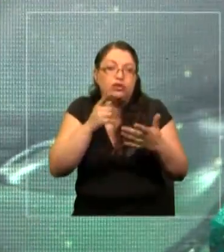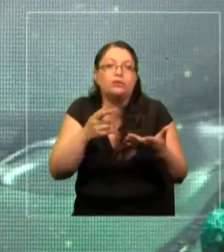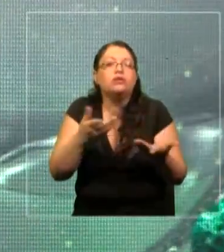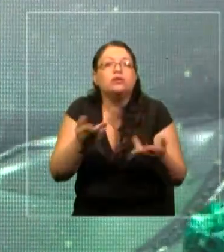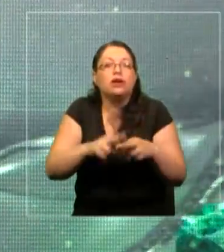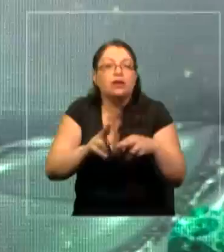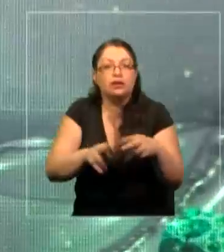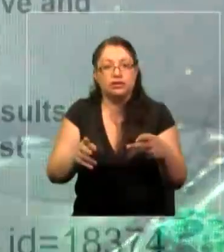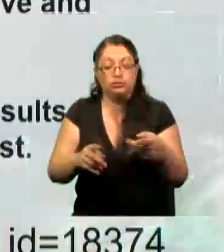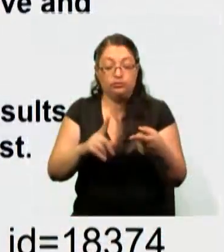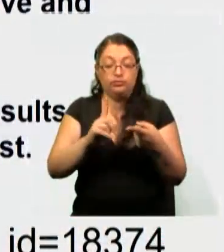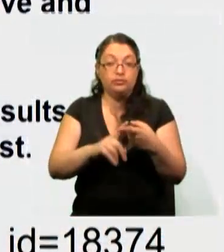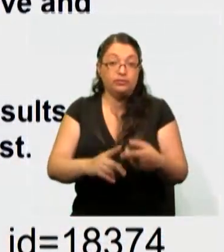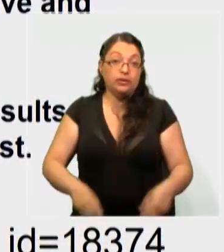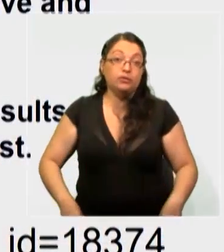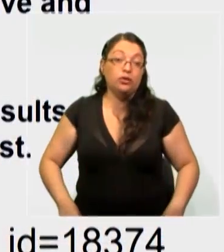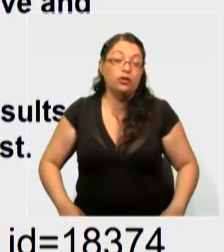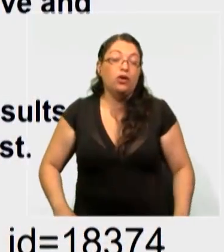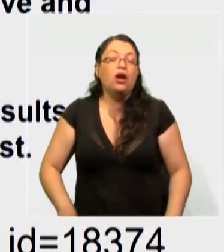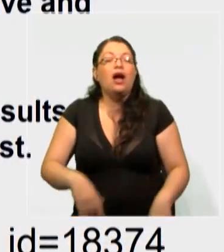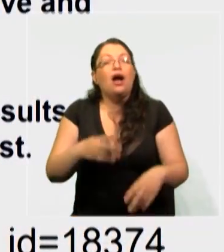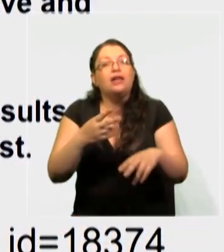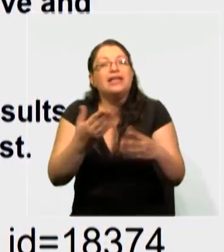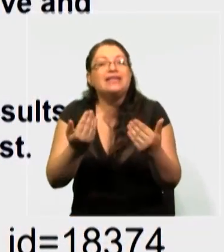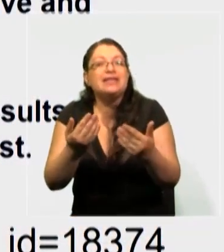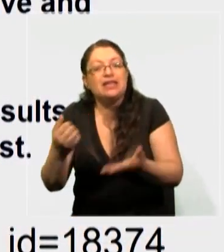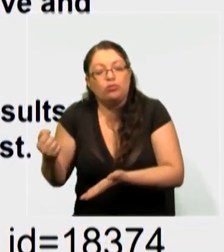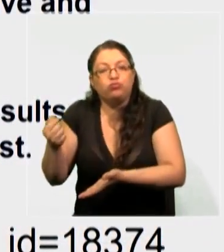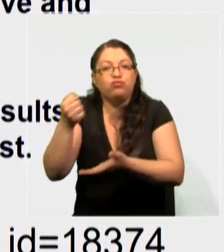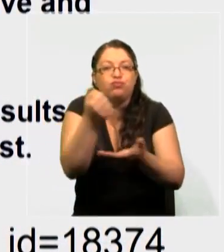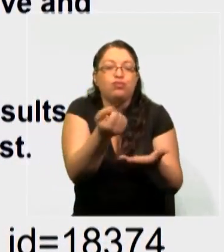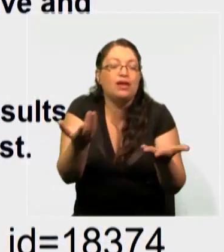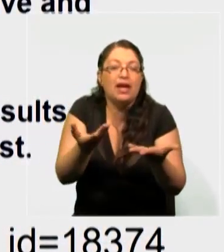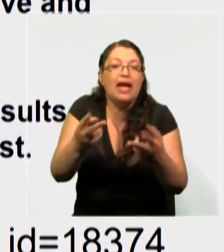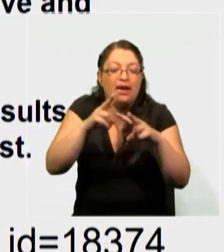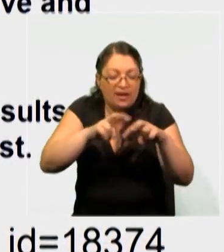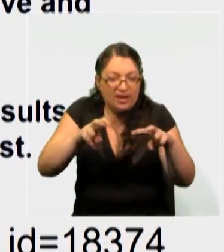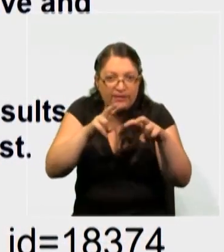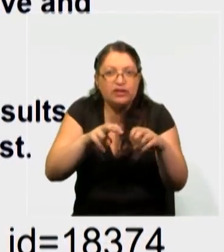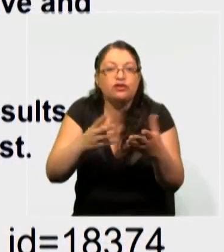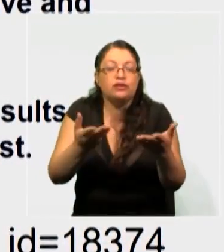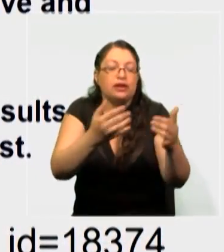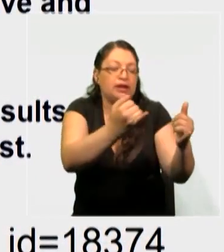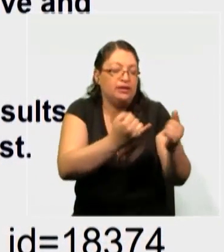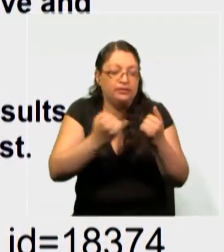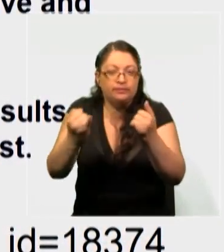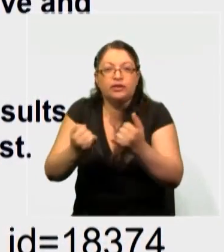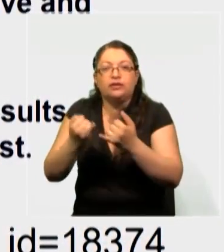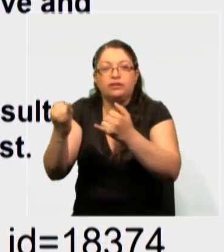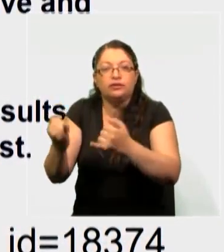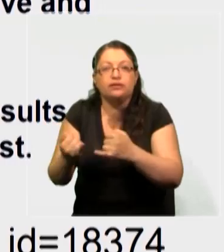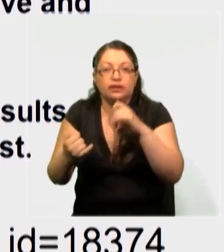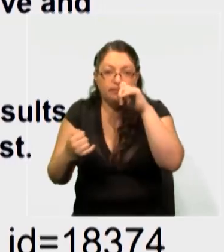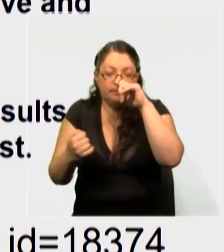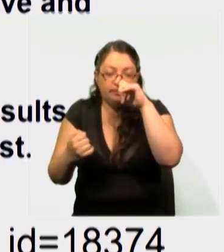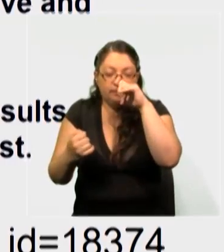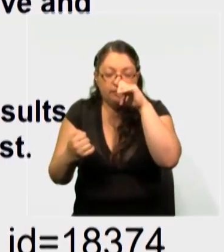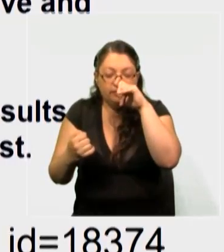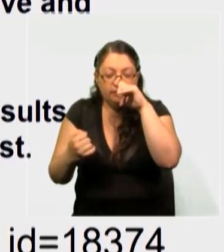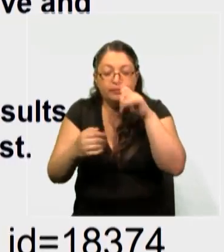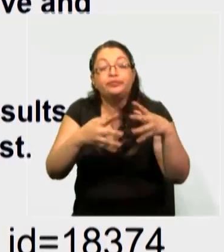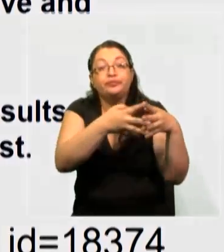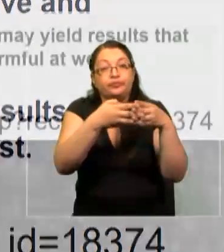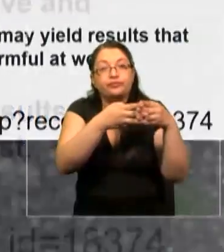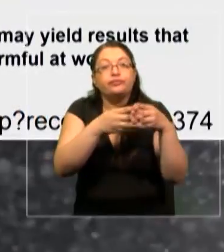entonces? La respuesta es que tenemos que hacer una inversión en la investigación de datos. En Estados Unidos, el Consejo de Investigación